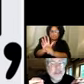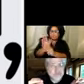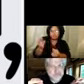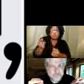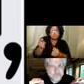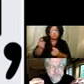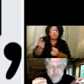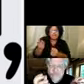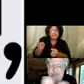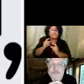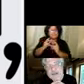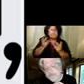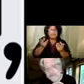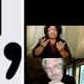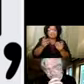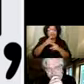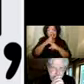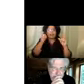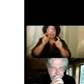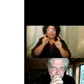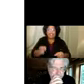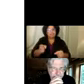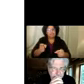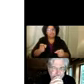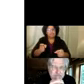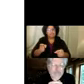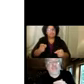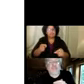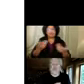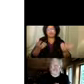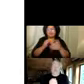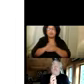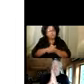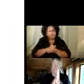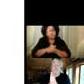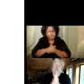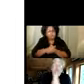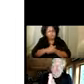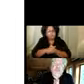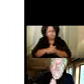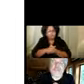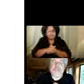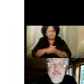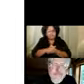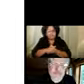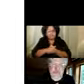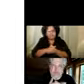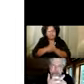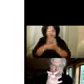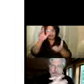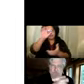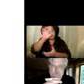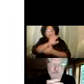Y COVID-19 creo yo nos dejó un regalo, pero bien feo. Un regalo feito, digamos.